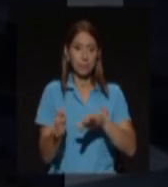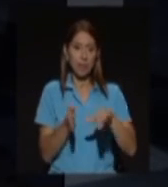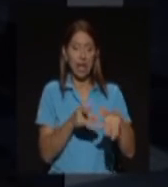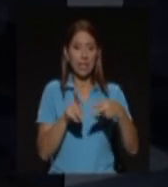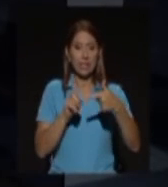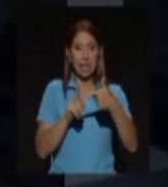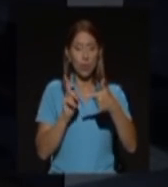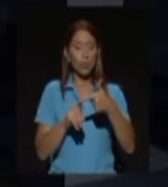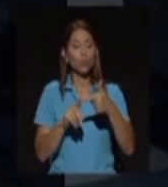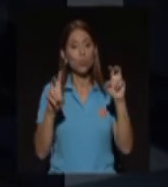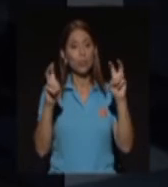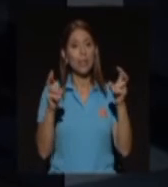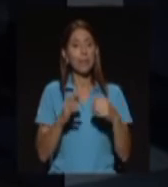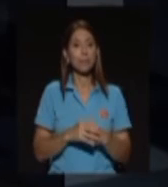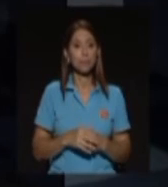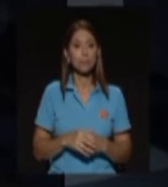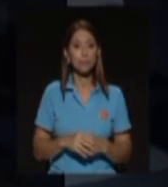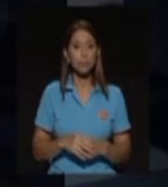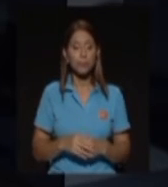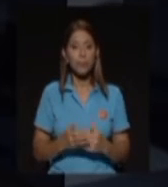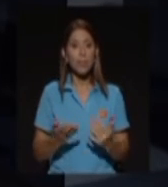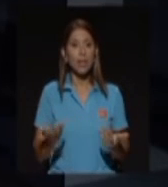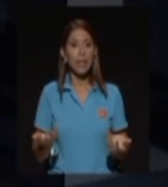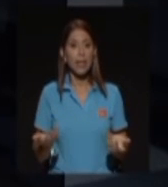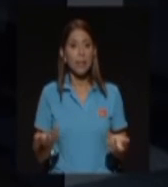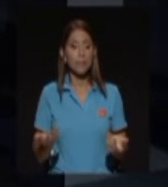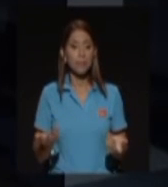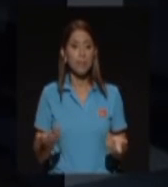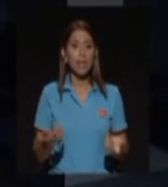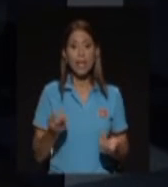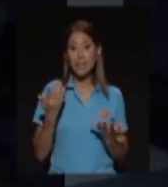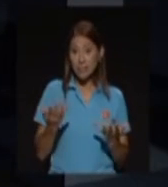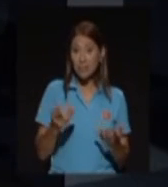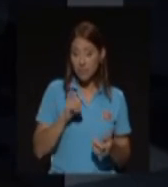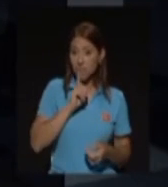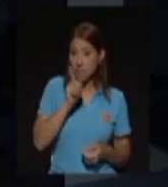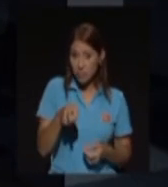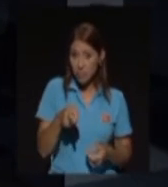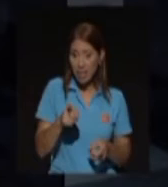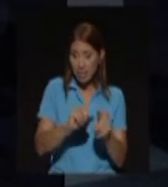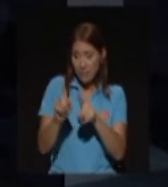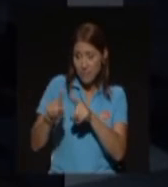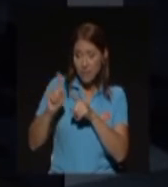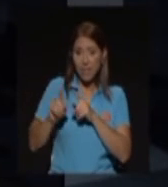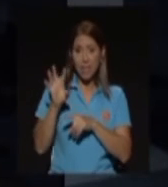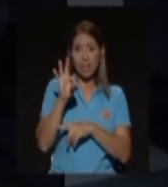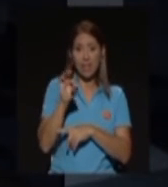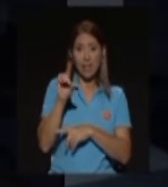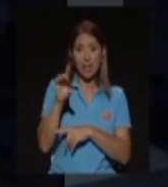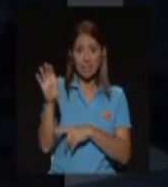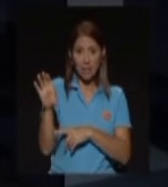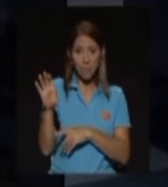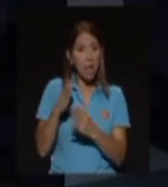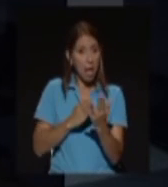punto que planteábamos es que si bien los tratados de libre comercio dan acceso, en este